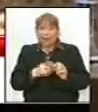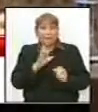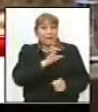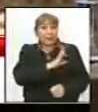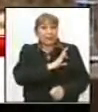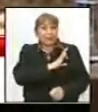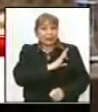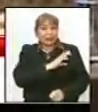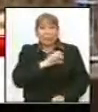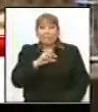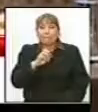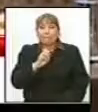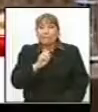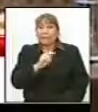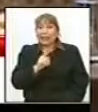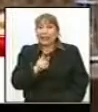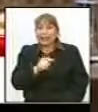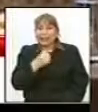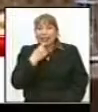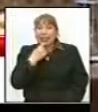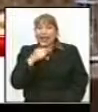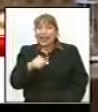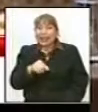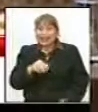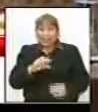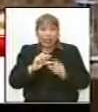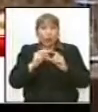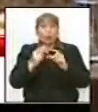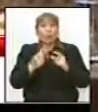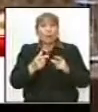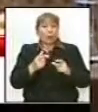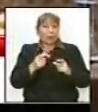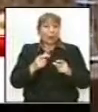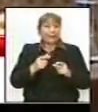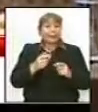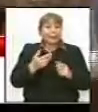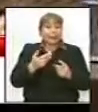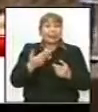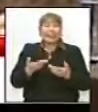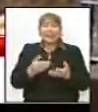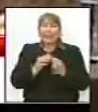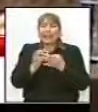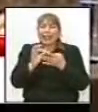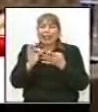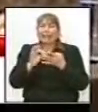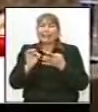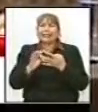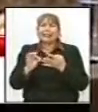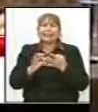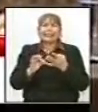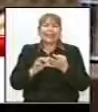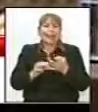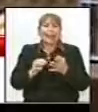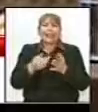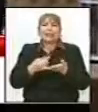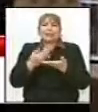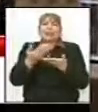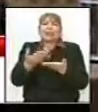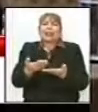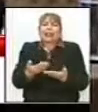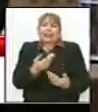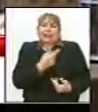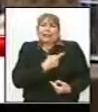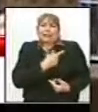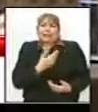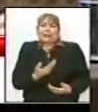José Domingo Pérez, a estos grupos terroristas, le otorga características o atributos reconocidos, como